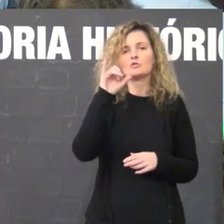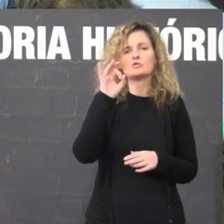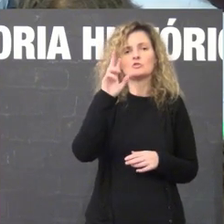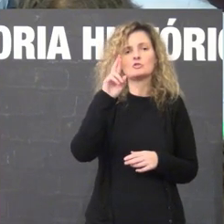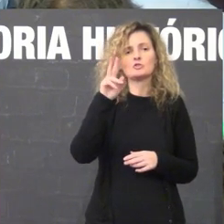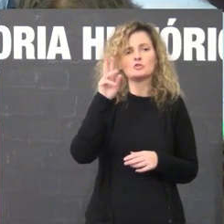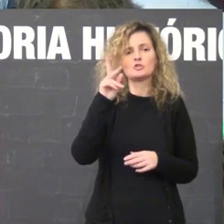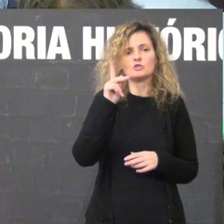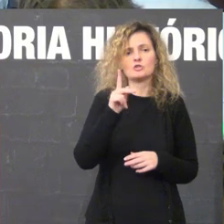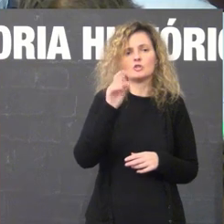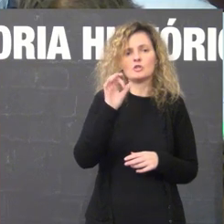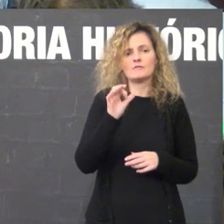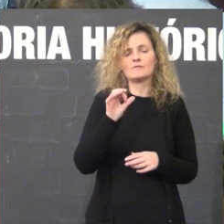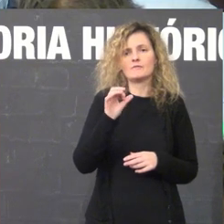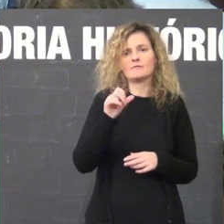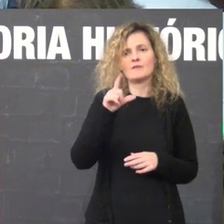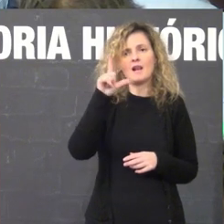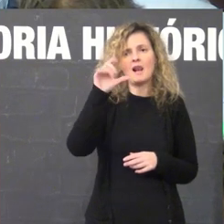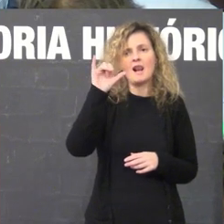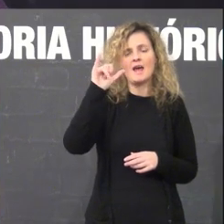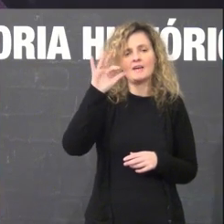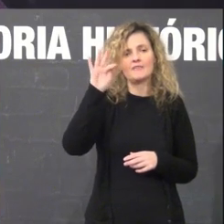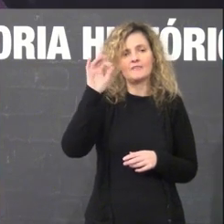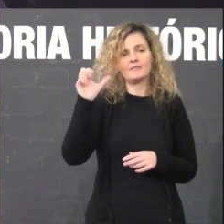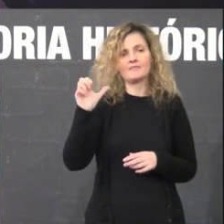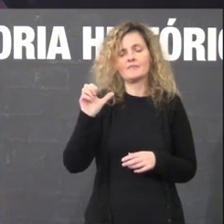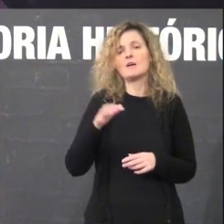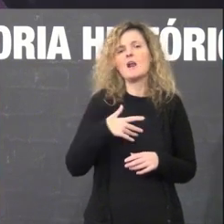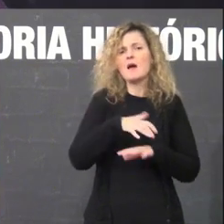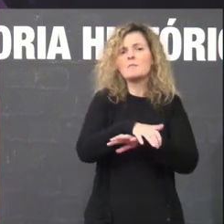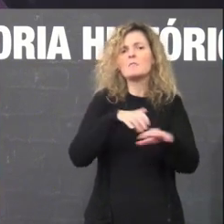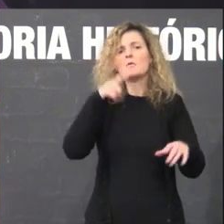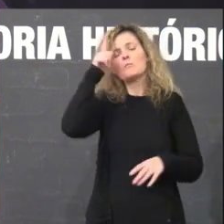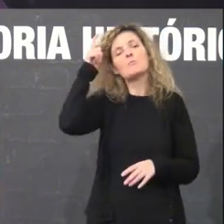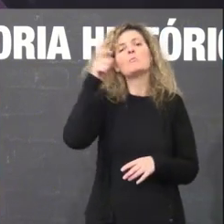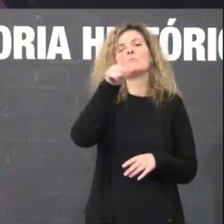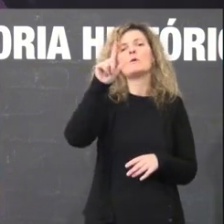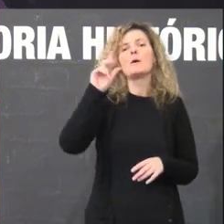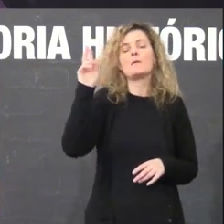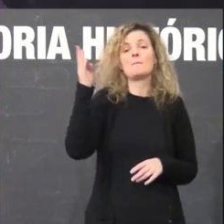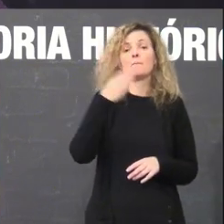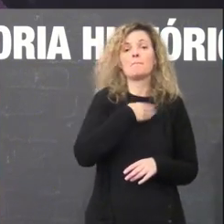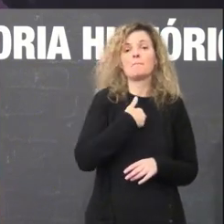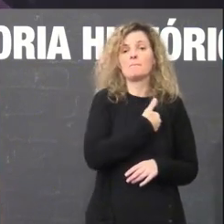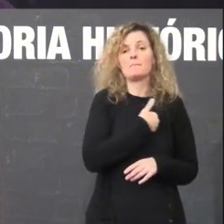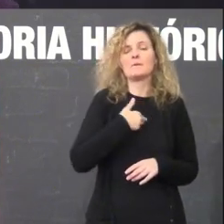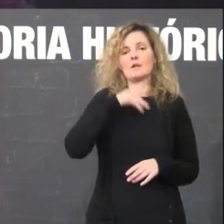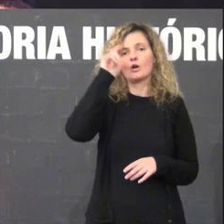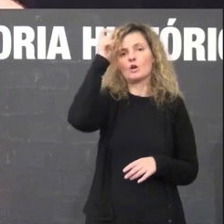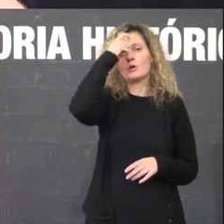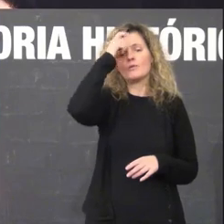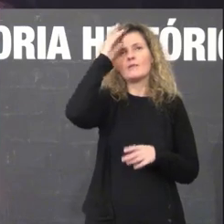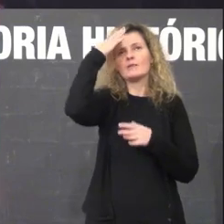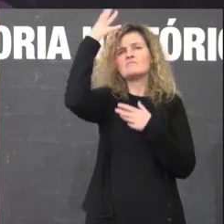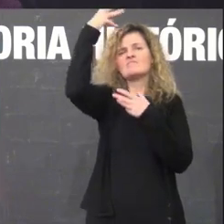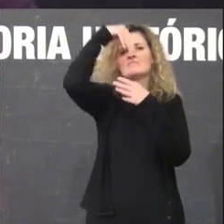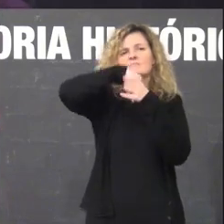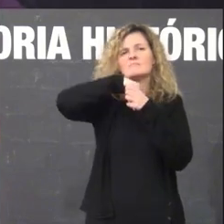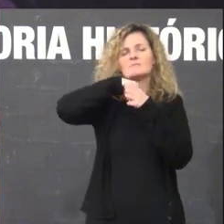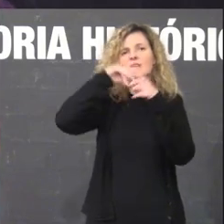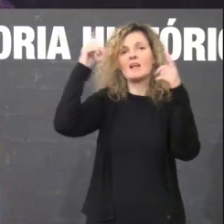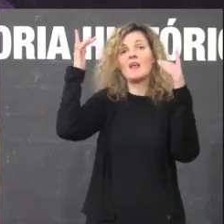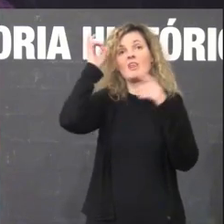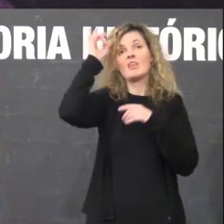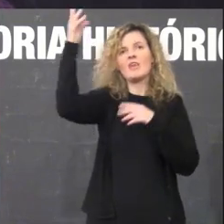que dice que la mayoría de la población somos lo que él llama biconceptuales es decir que albergamos ideas